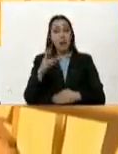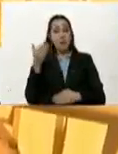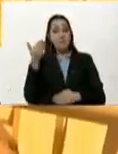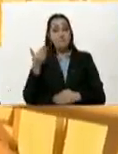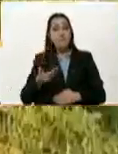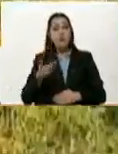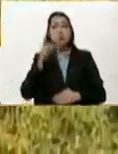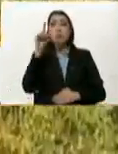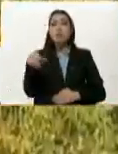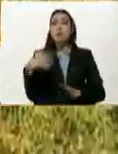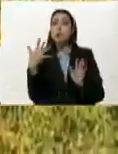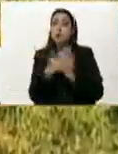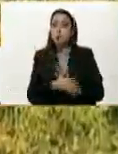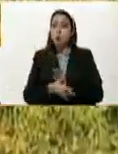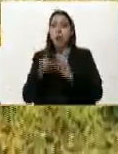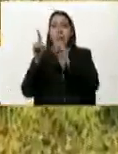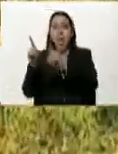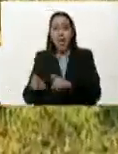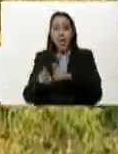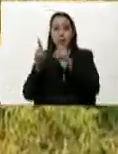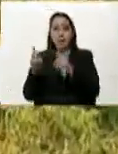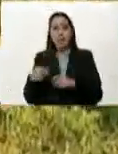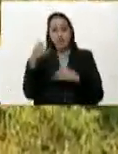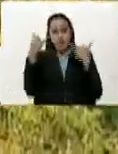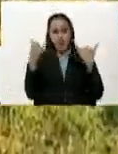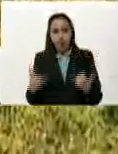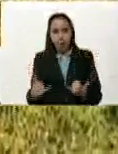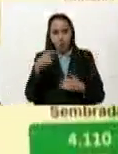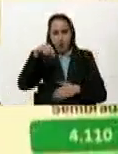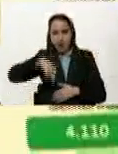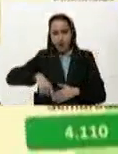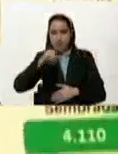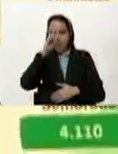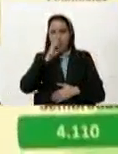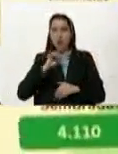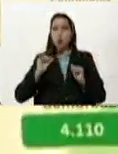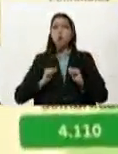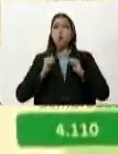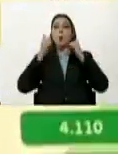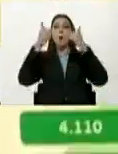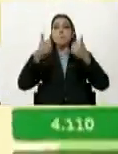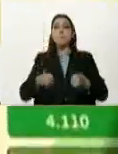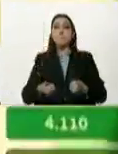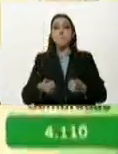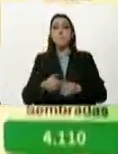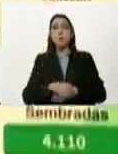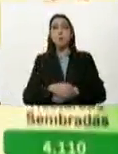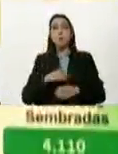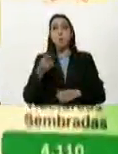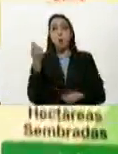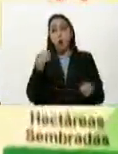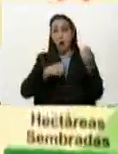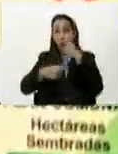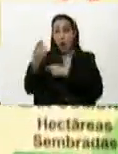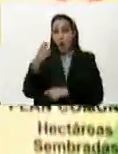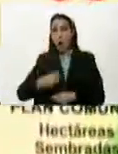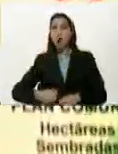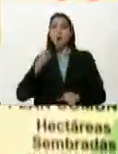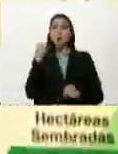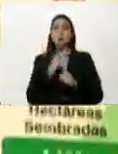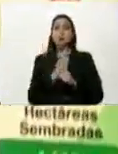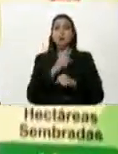fíjense en la siembra de este año que además estamos arrancando con las asociaciones productivos